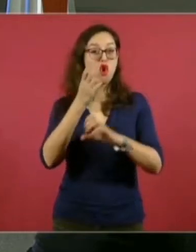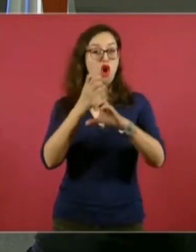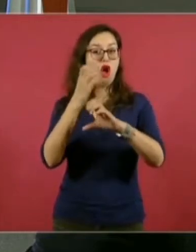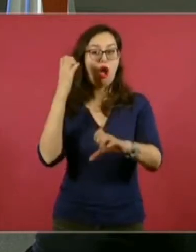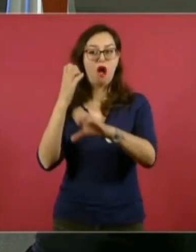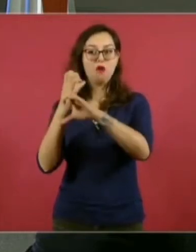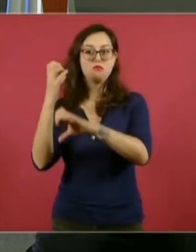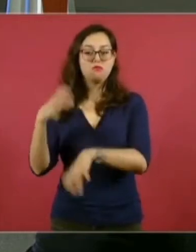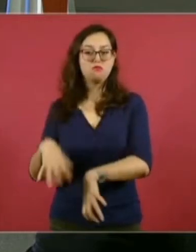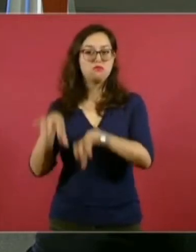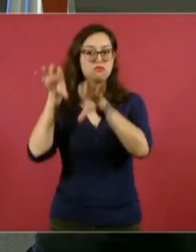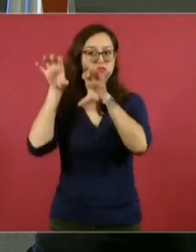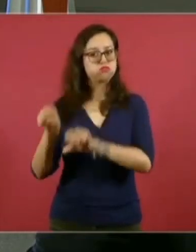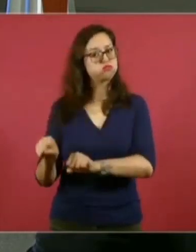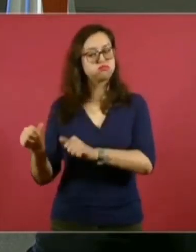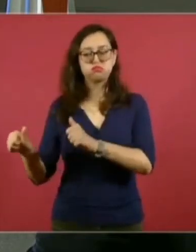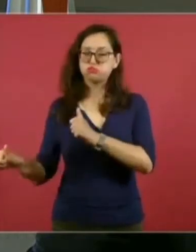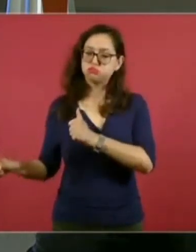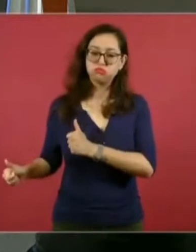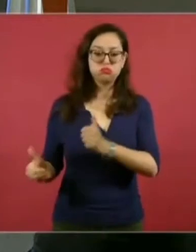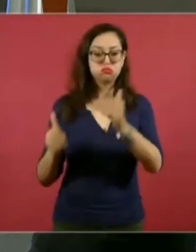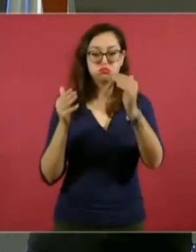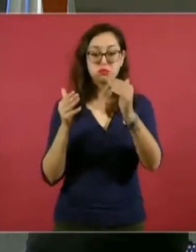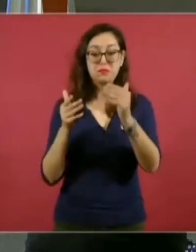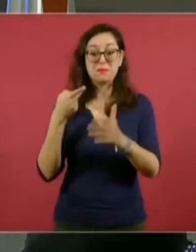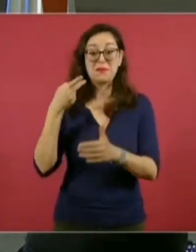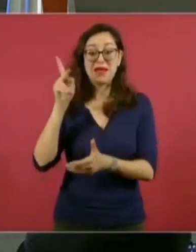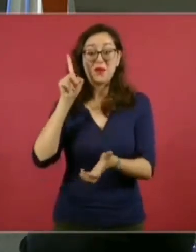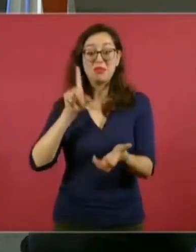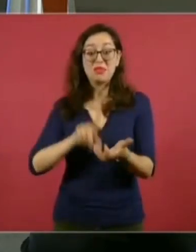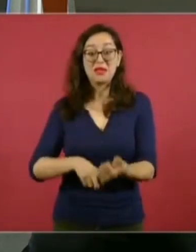se ocultaba un cargamento de heroína